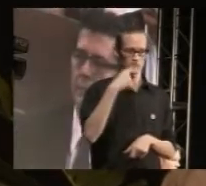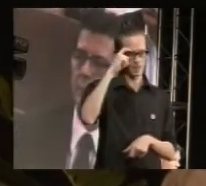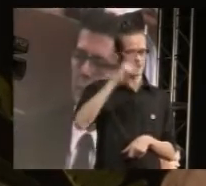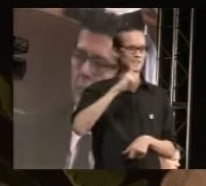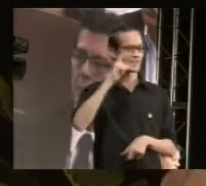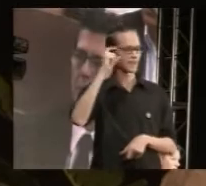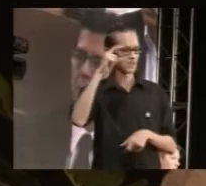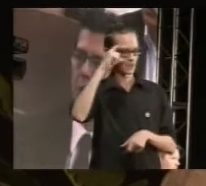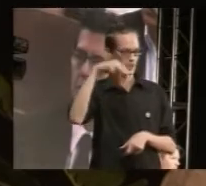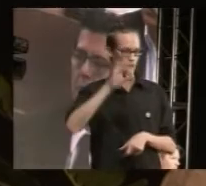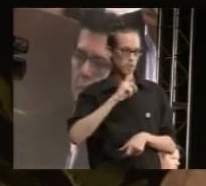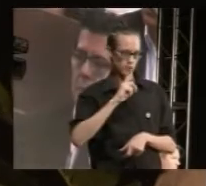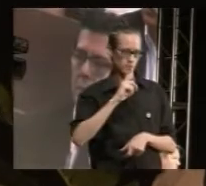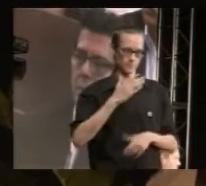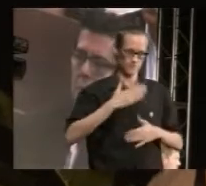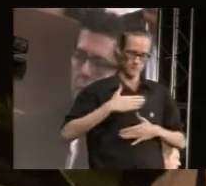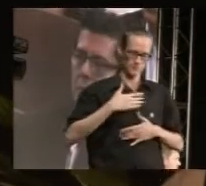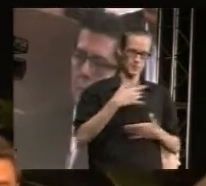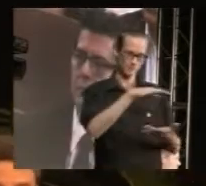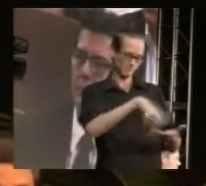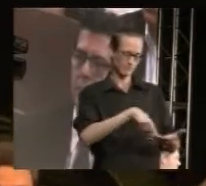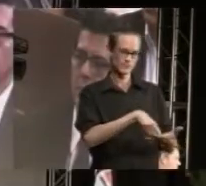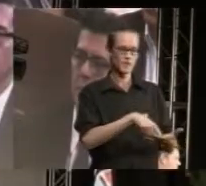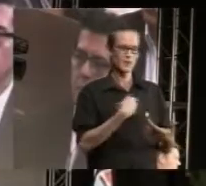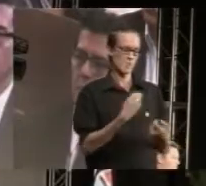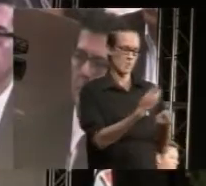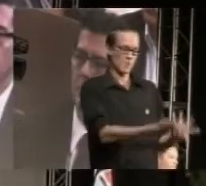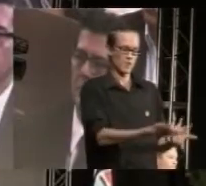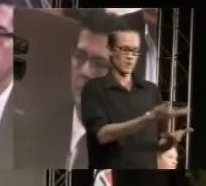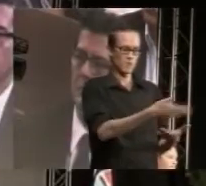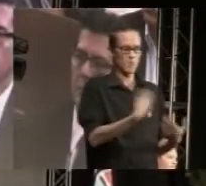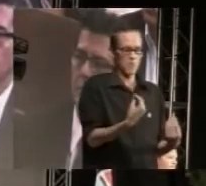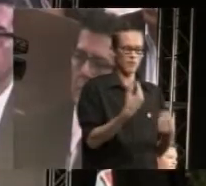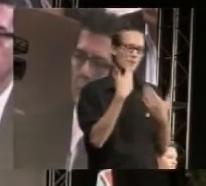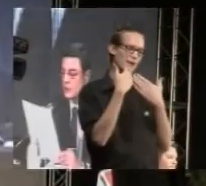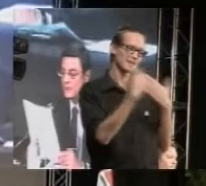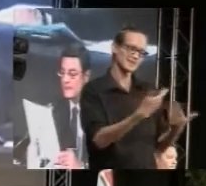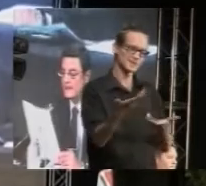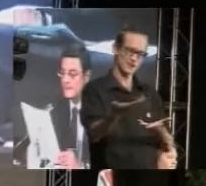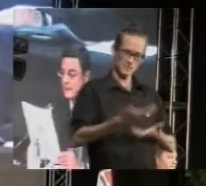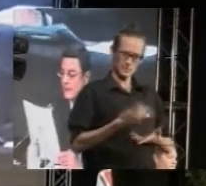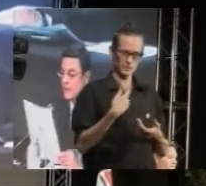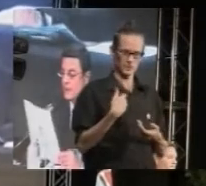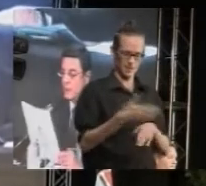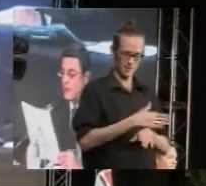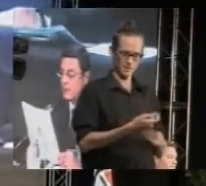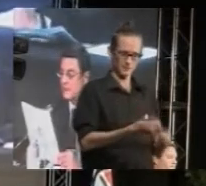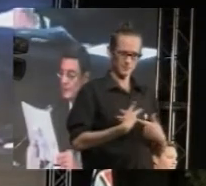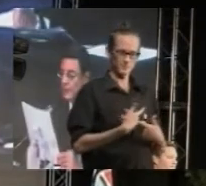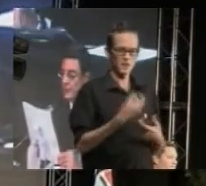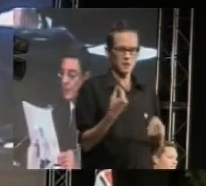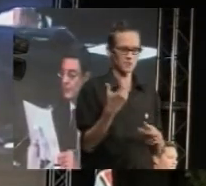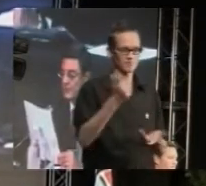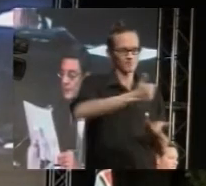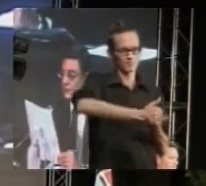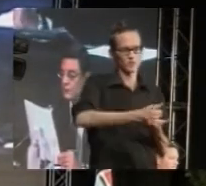Beatriz Etienot, de mi consideración, me dirijo a usted a efecto de agradecer la invitación que me hiciera llegar para participar